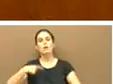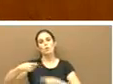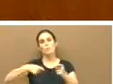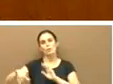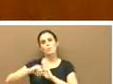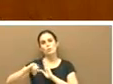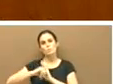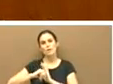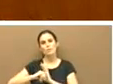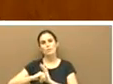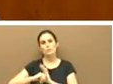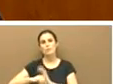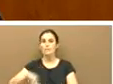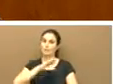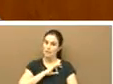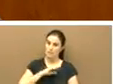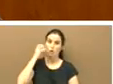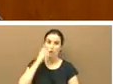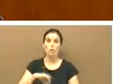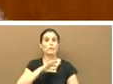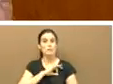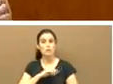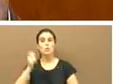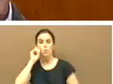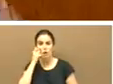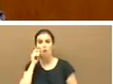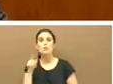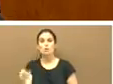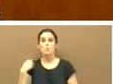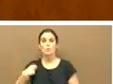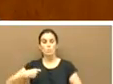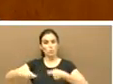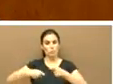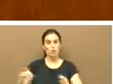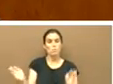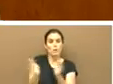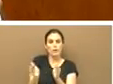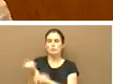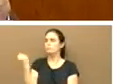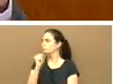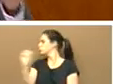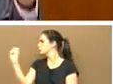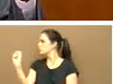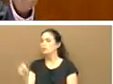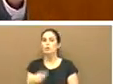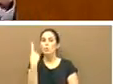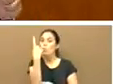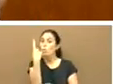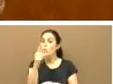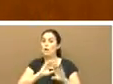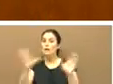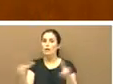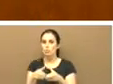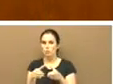proximidad del señor Rajoy y del señor Monago que da la espalda a los pequeños comercios. Una sola reunión del Consejo de